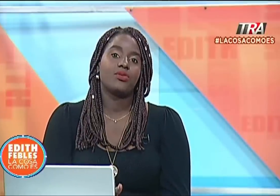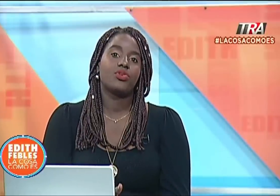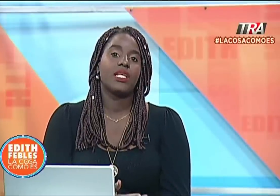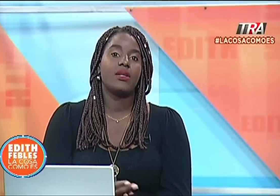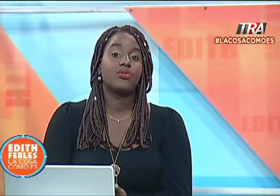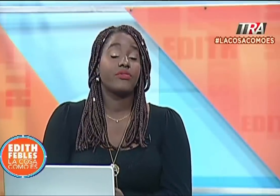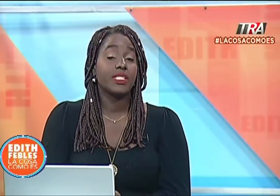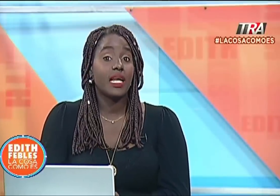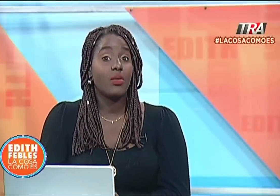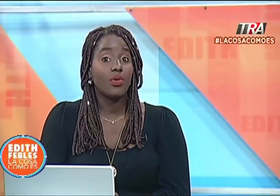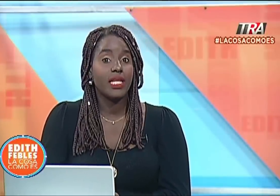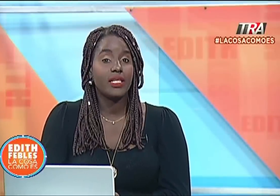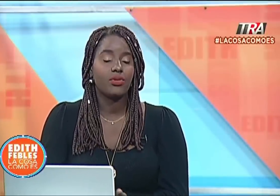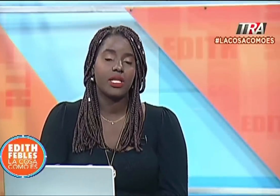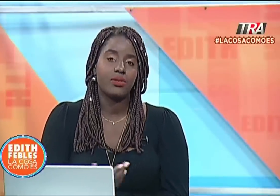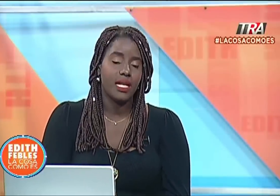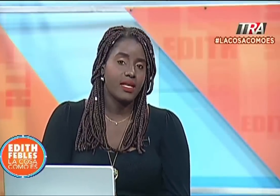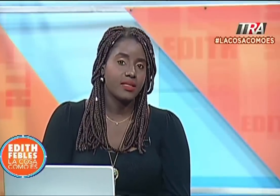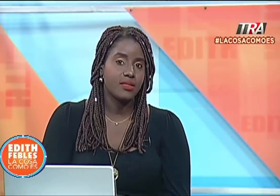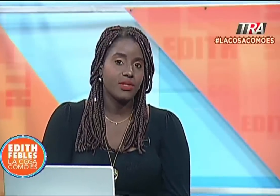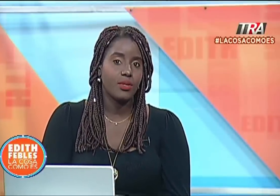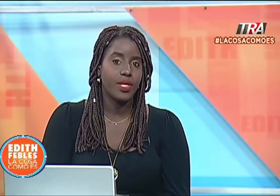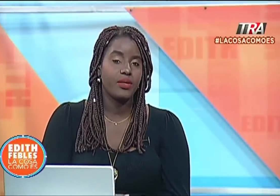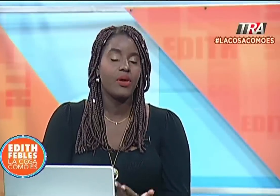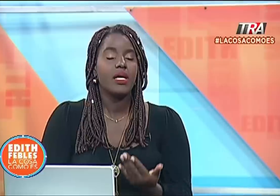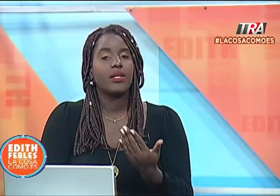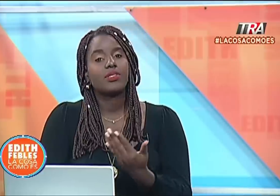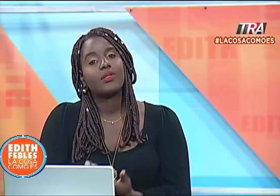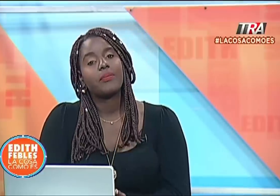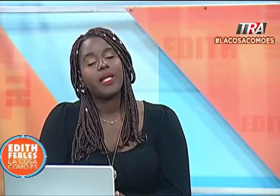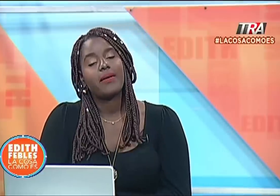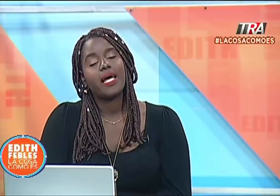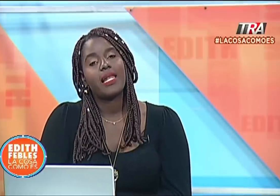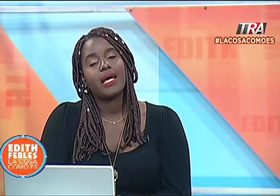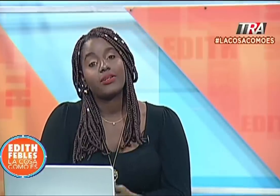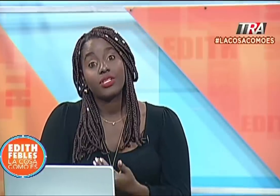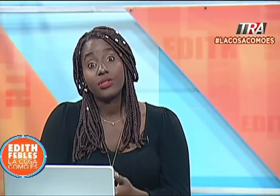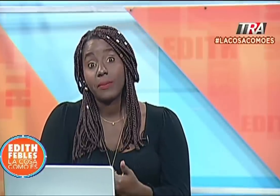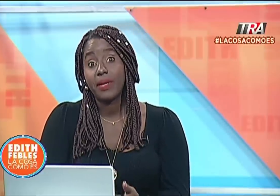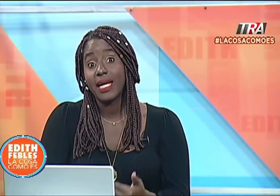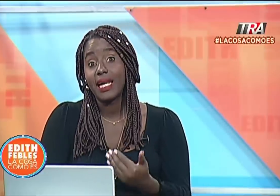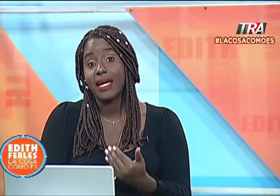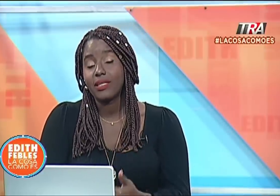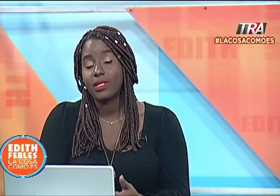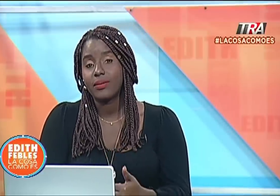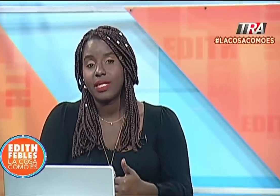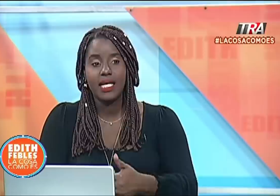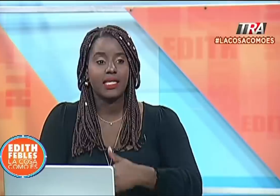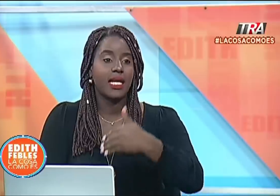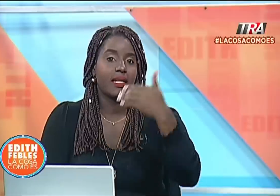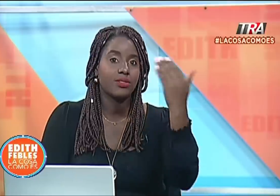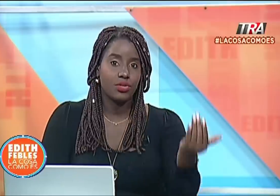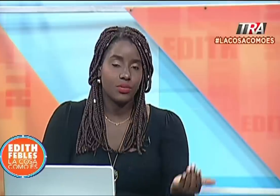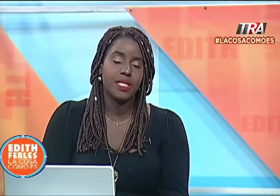la inclusión de la elusión fiscal como delito dentro de la ley de extinción de dominio, que no se contemplaba la retroactividad